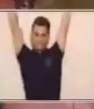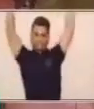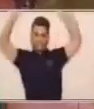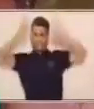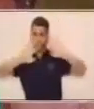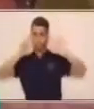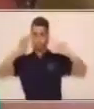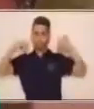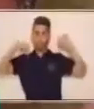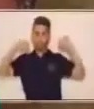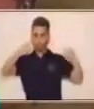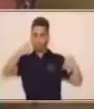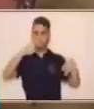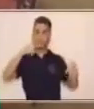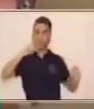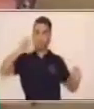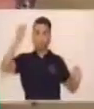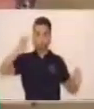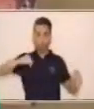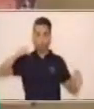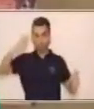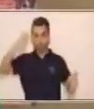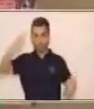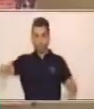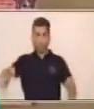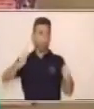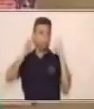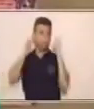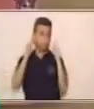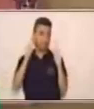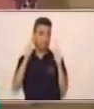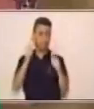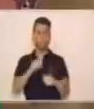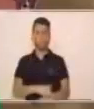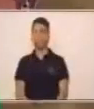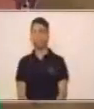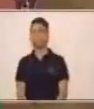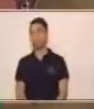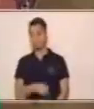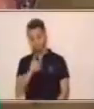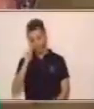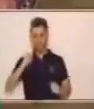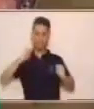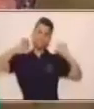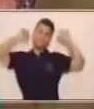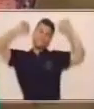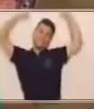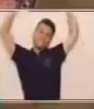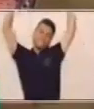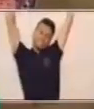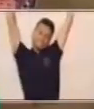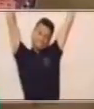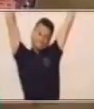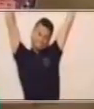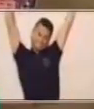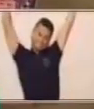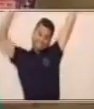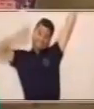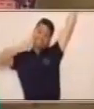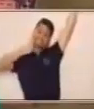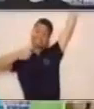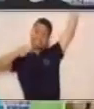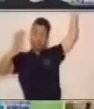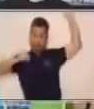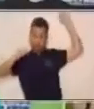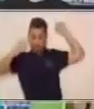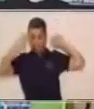gran día. Sí, excelente, vamos a hacerlo, hagámoslo. Estiramos brazos arriba. ¿Y cómo vamos a decir?